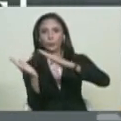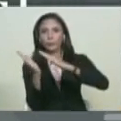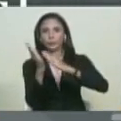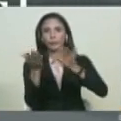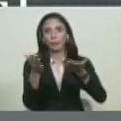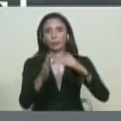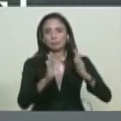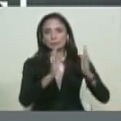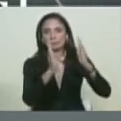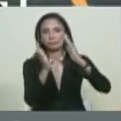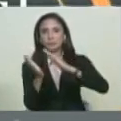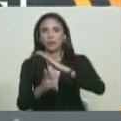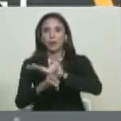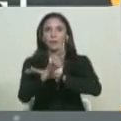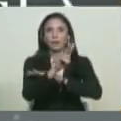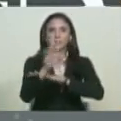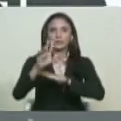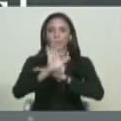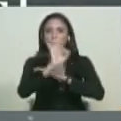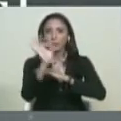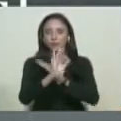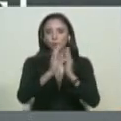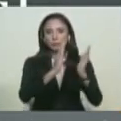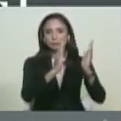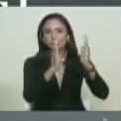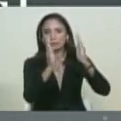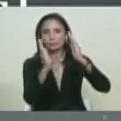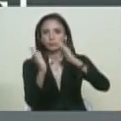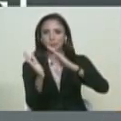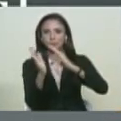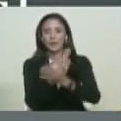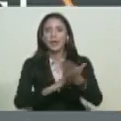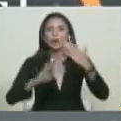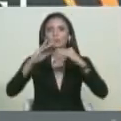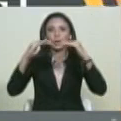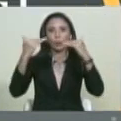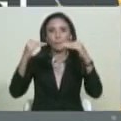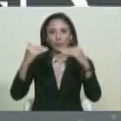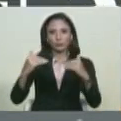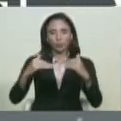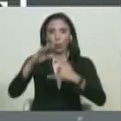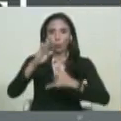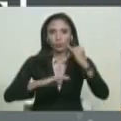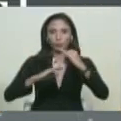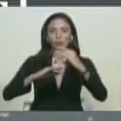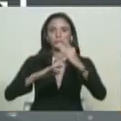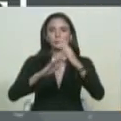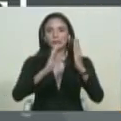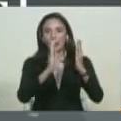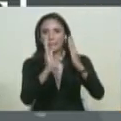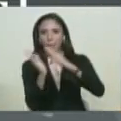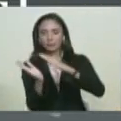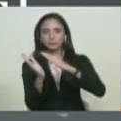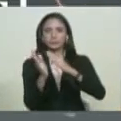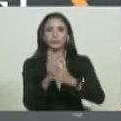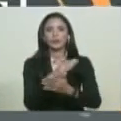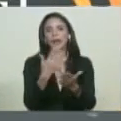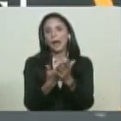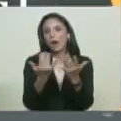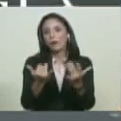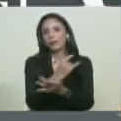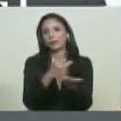de 25% en los últimos 5 pisos. También queremos informar que hasta la fecha no